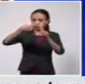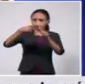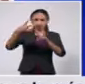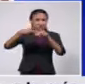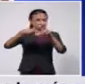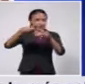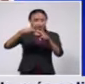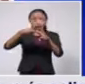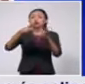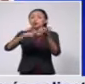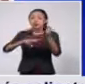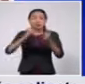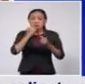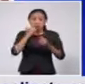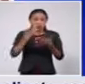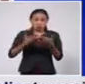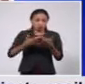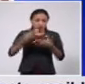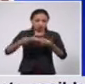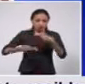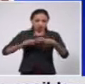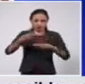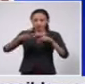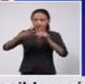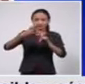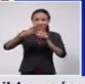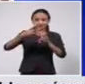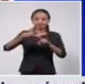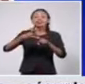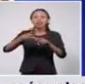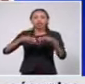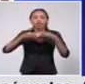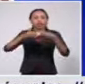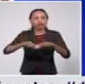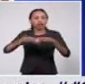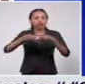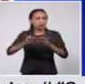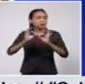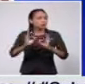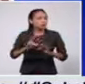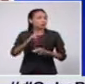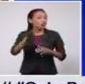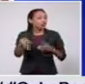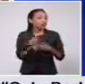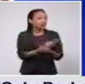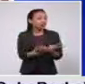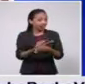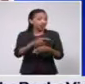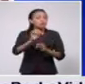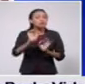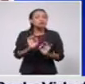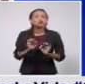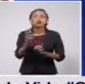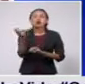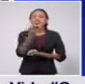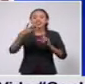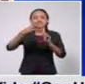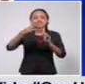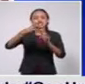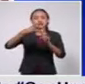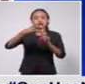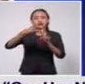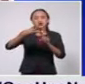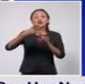que más analizan, y Granma, como ya viene comportándose hace 2 días, en tercer lugar, con un